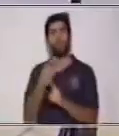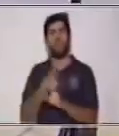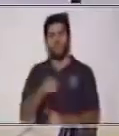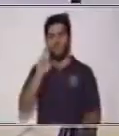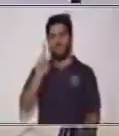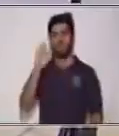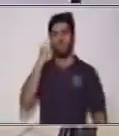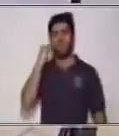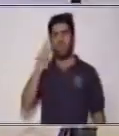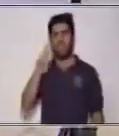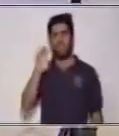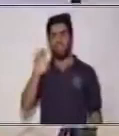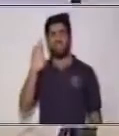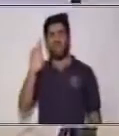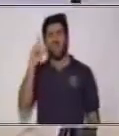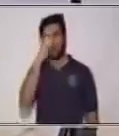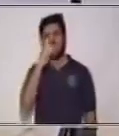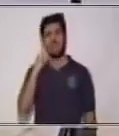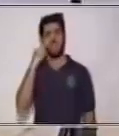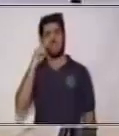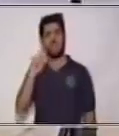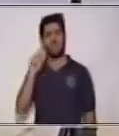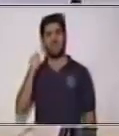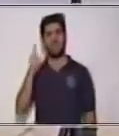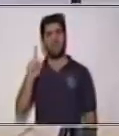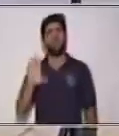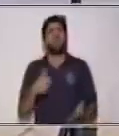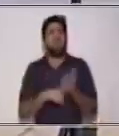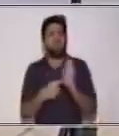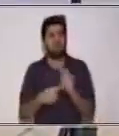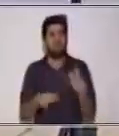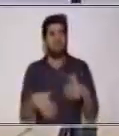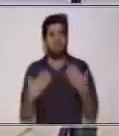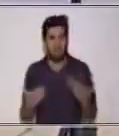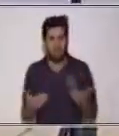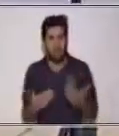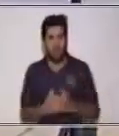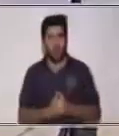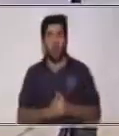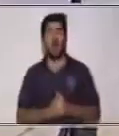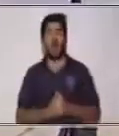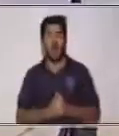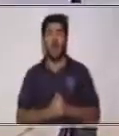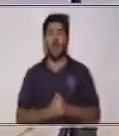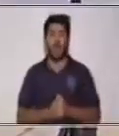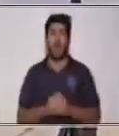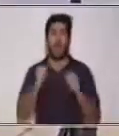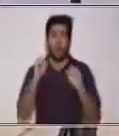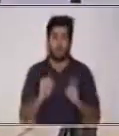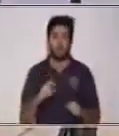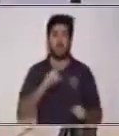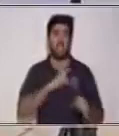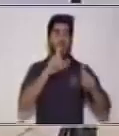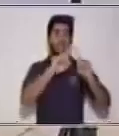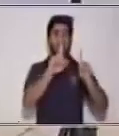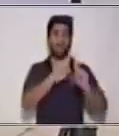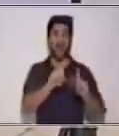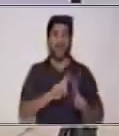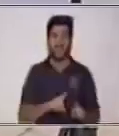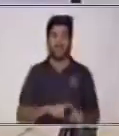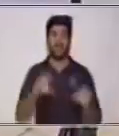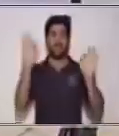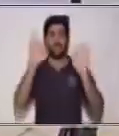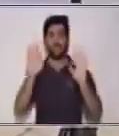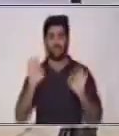diversidad de textos. ¿Qué puede ser esa diversidad de textos? Podría ser el texto descriptivo, voy a hacer la descripción de